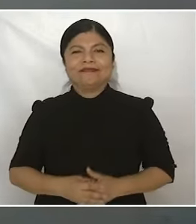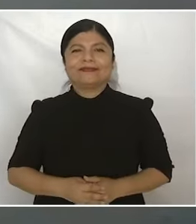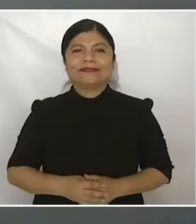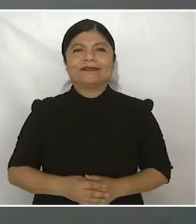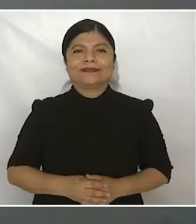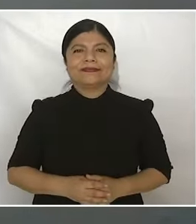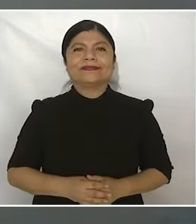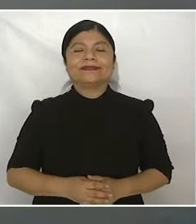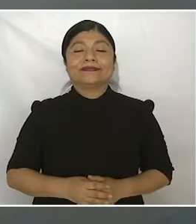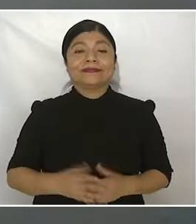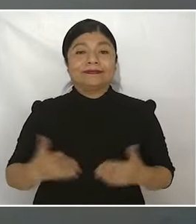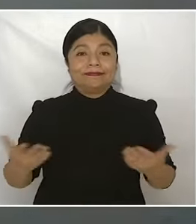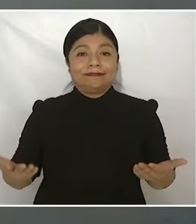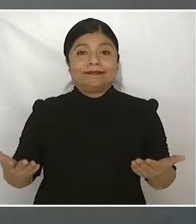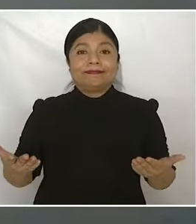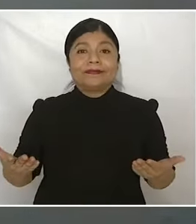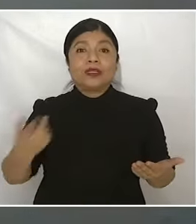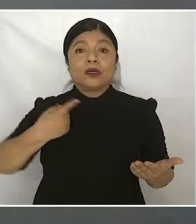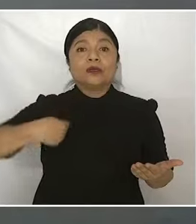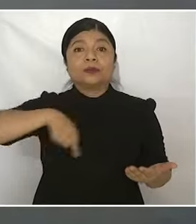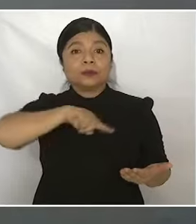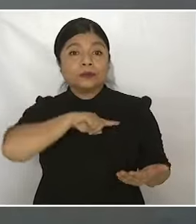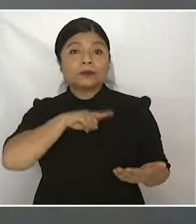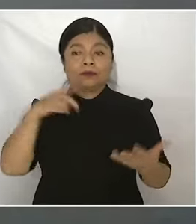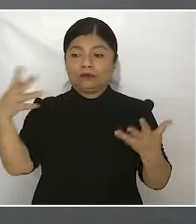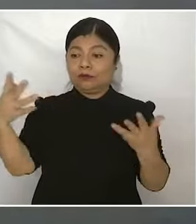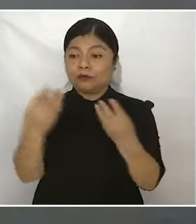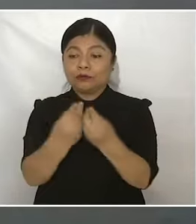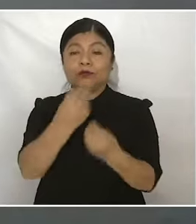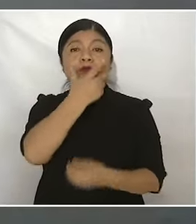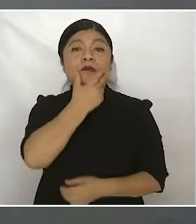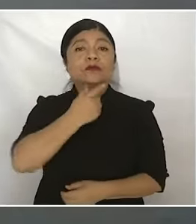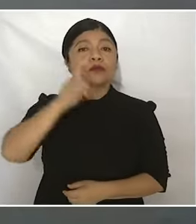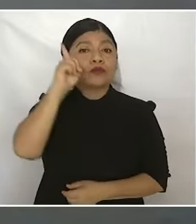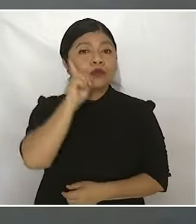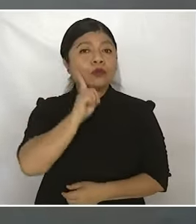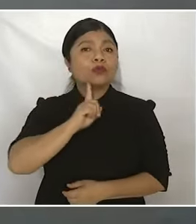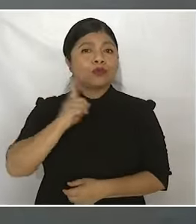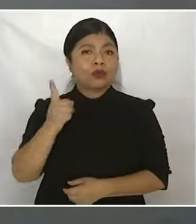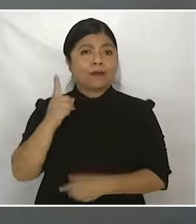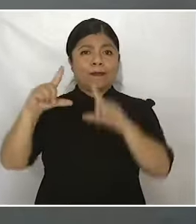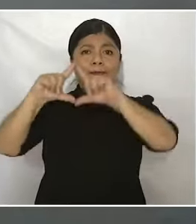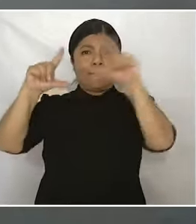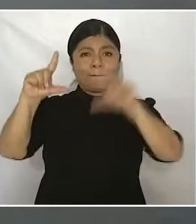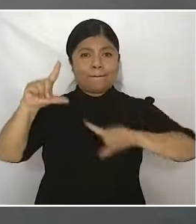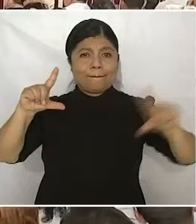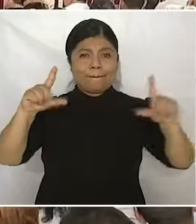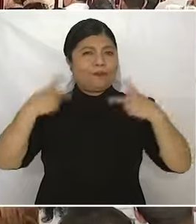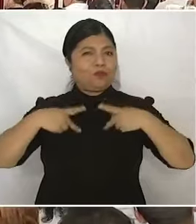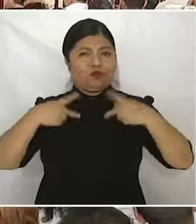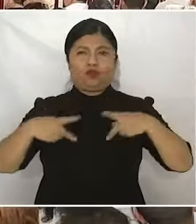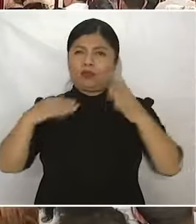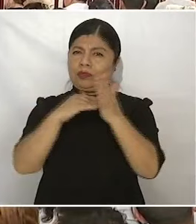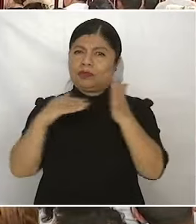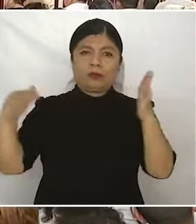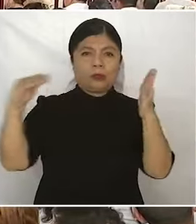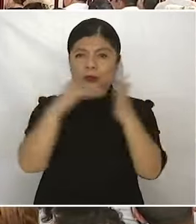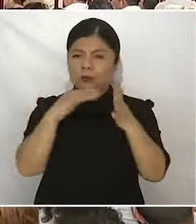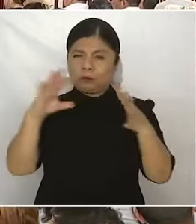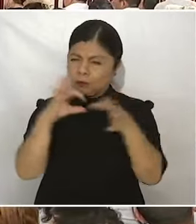logramos, entre todas, todos, entre millones de mexicanos, que esa